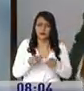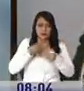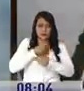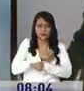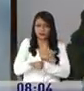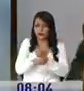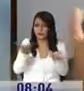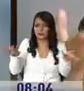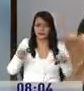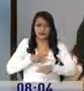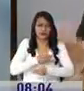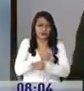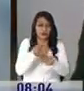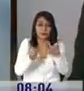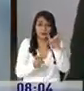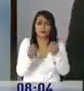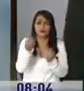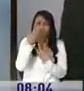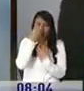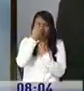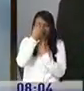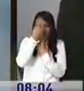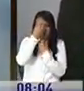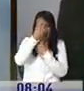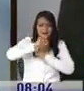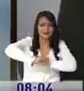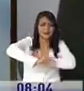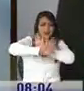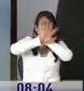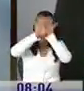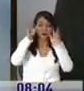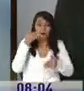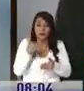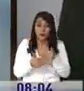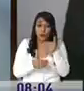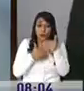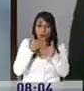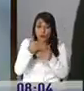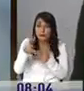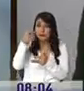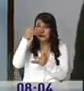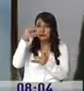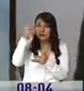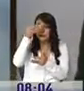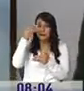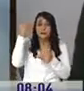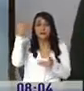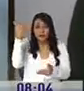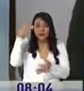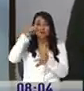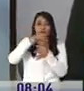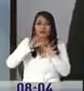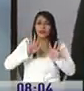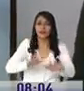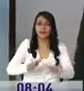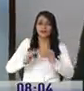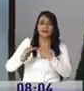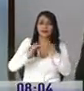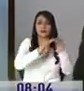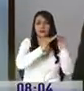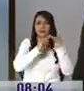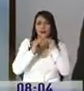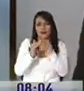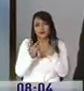ciudadanía que realmente está informada que conozca todos los procedimientos y el sistema político y el sistema electoral y la democracia Es